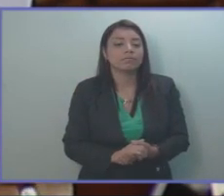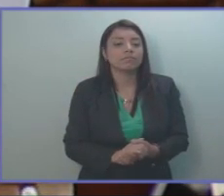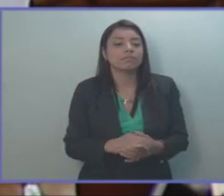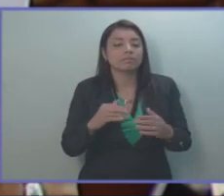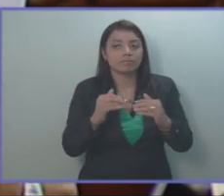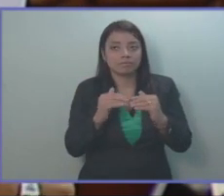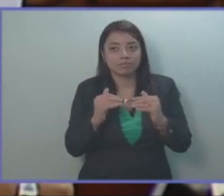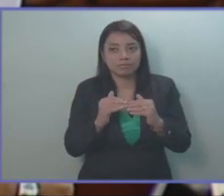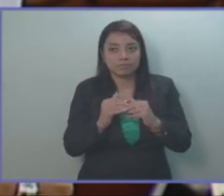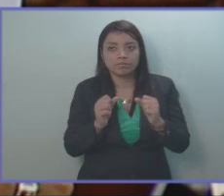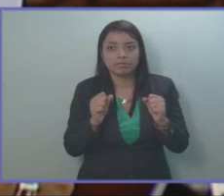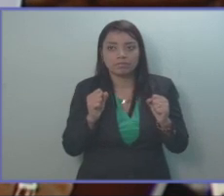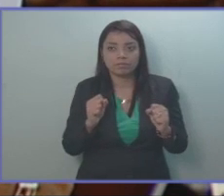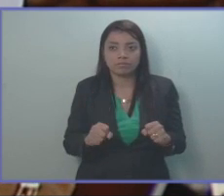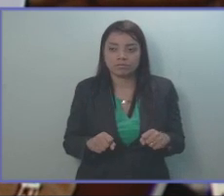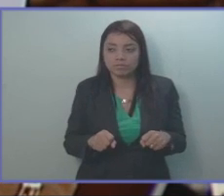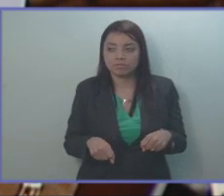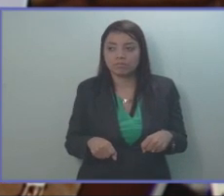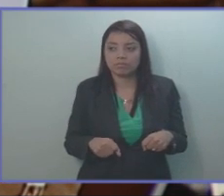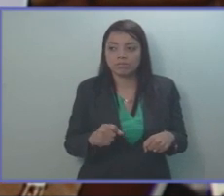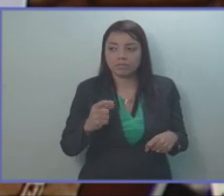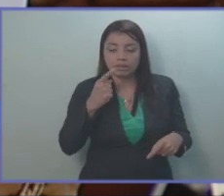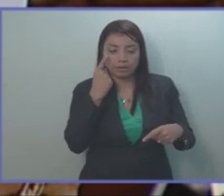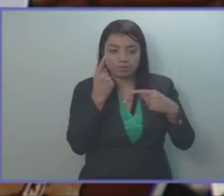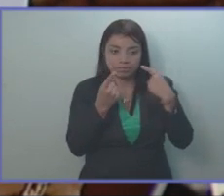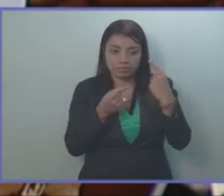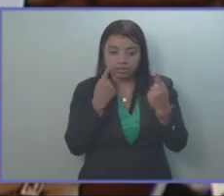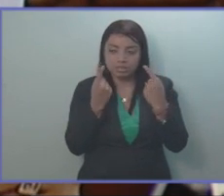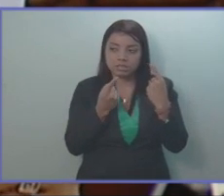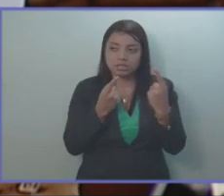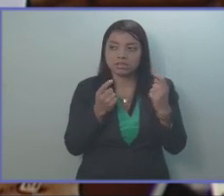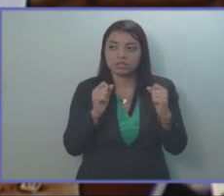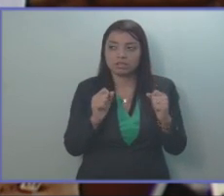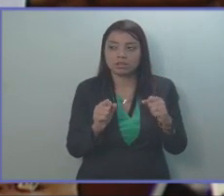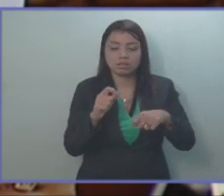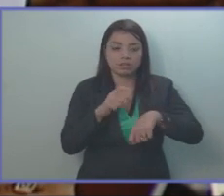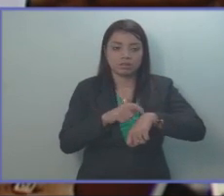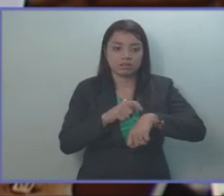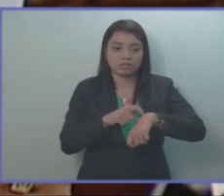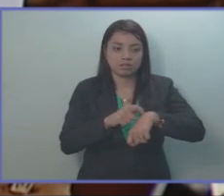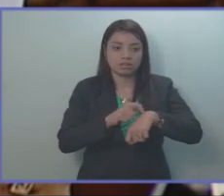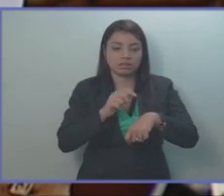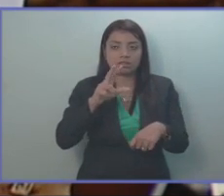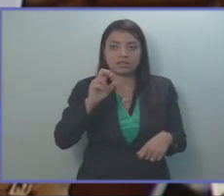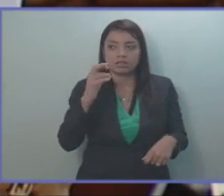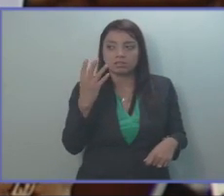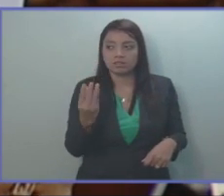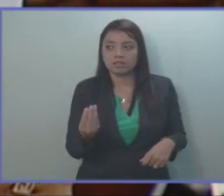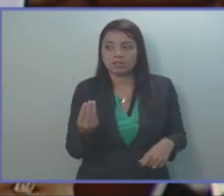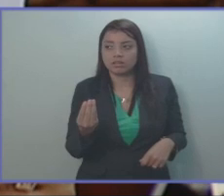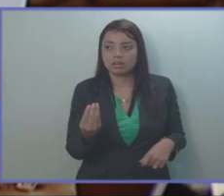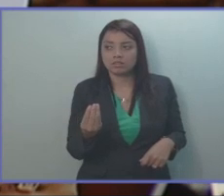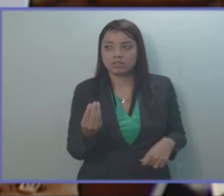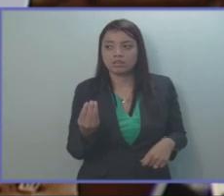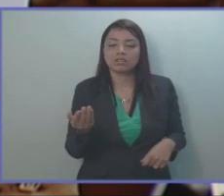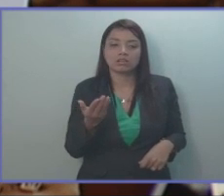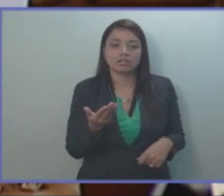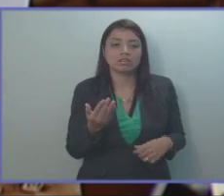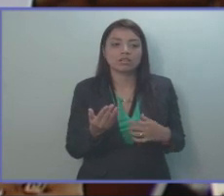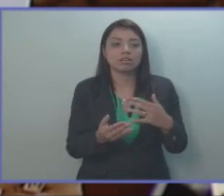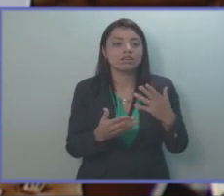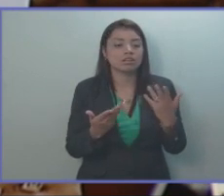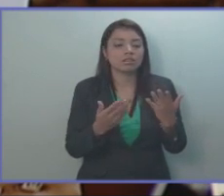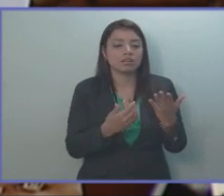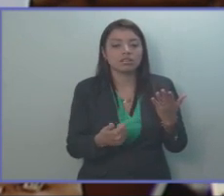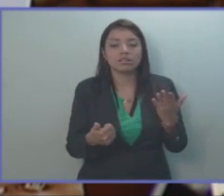Asimismo, se podrá suspender la visita de toda clase por un plazo máximo de 30 días en la totalidad del